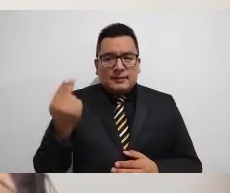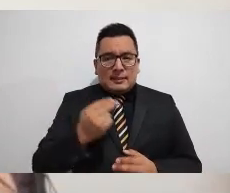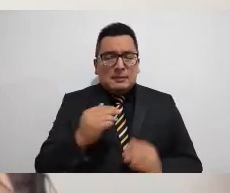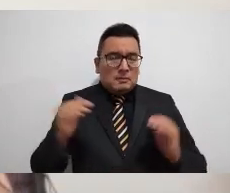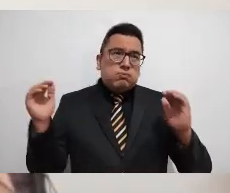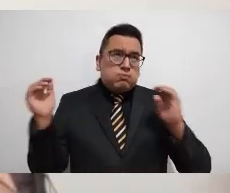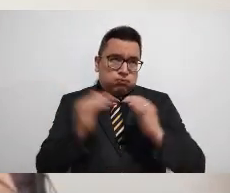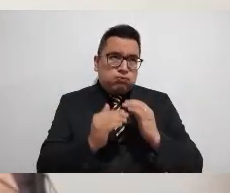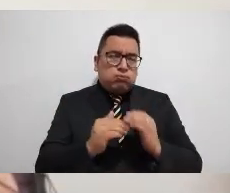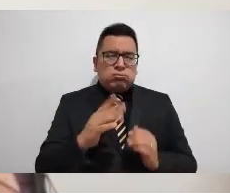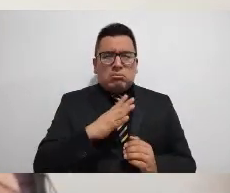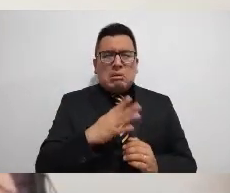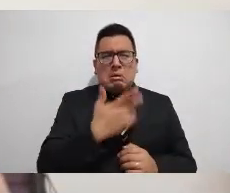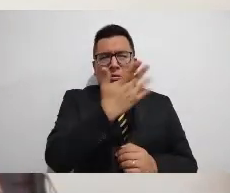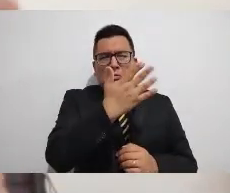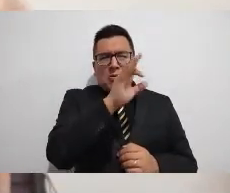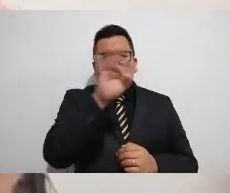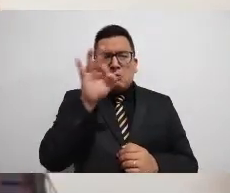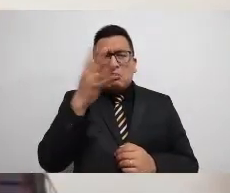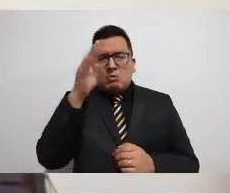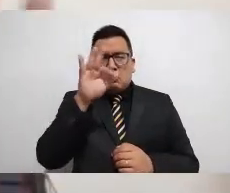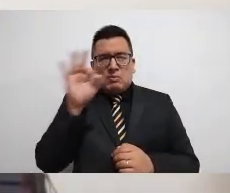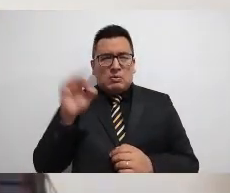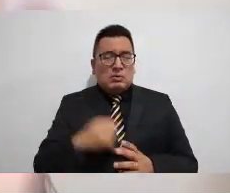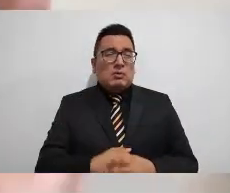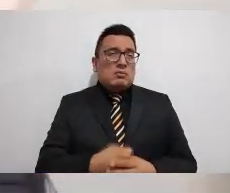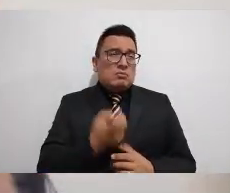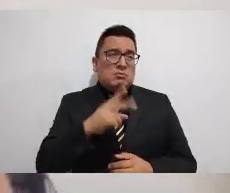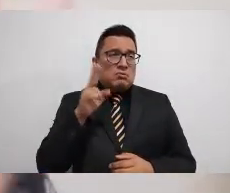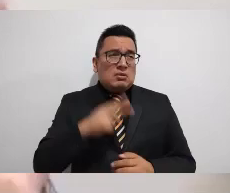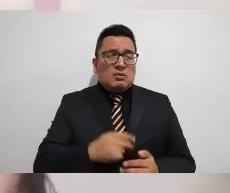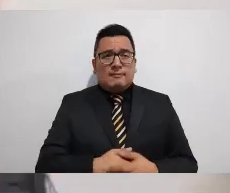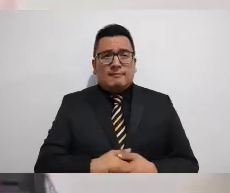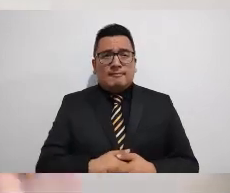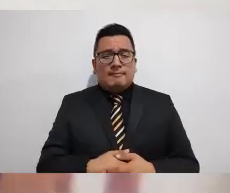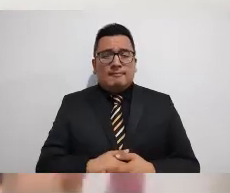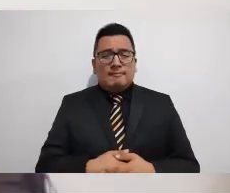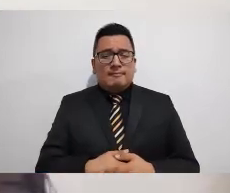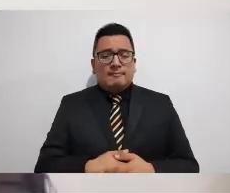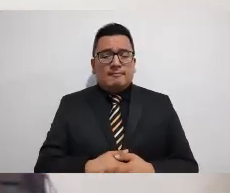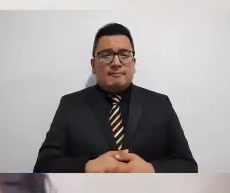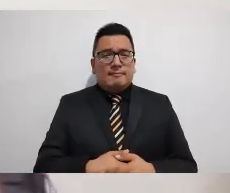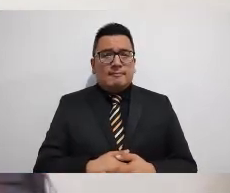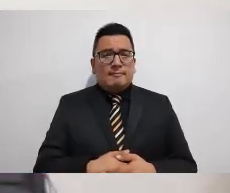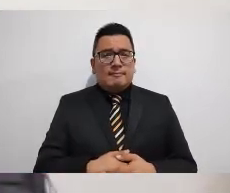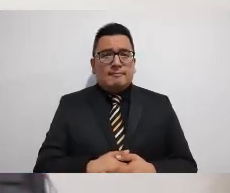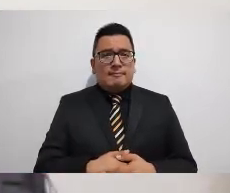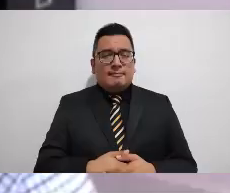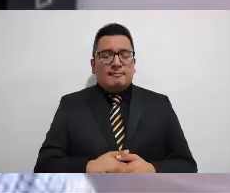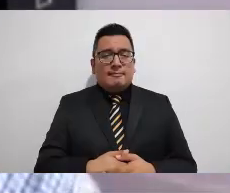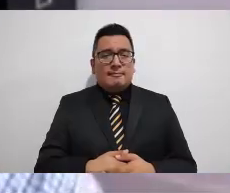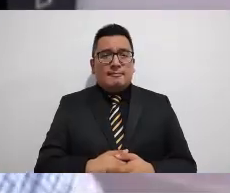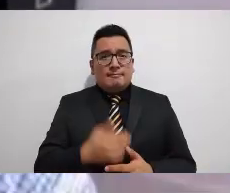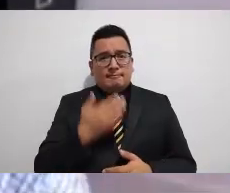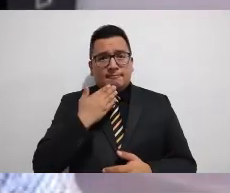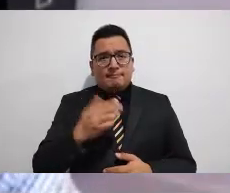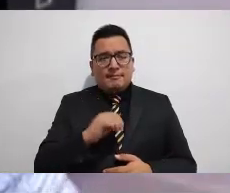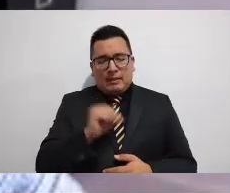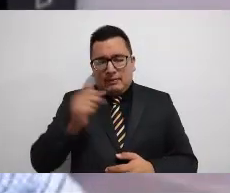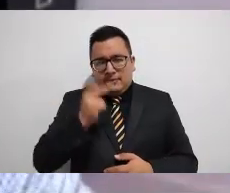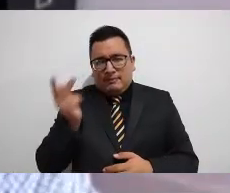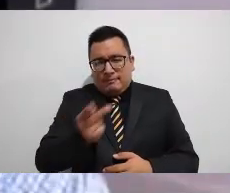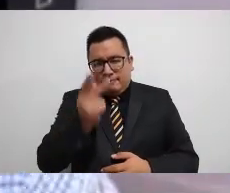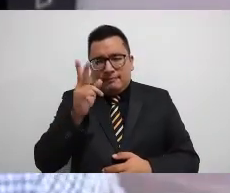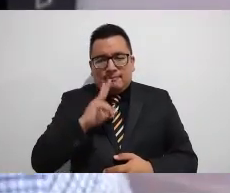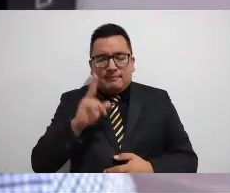¿no? 50-50. En paridad numeral, no sustantiva, paridad numérica. Muy bien. Otra pregunta que me